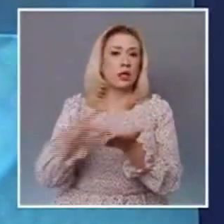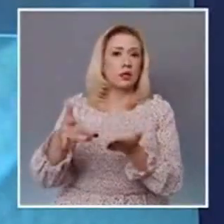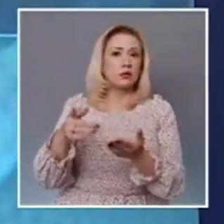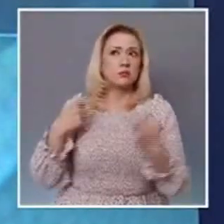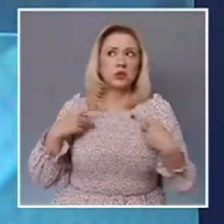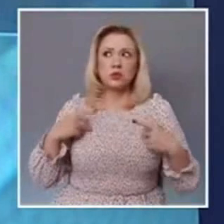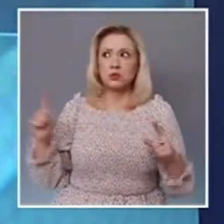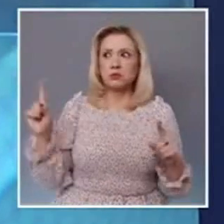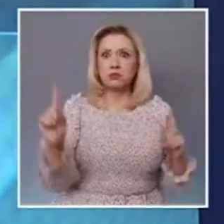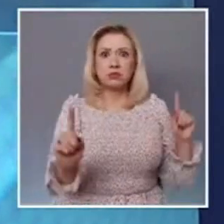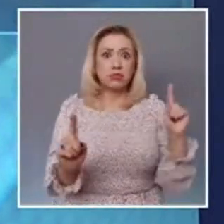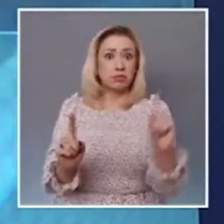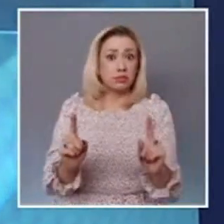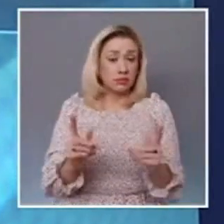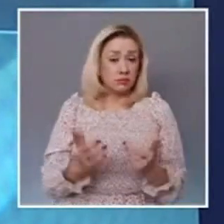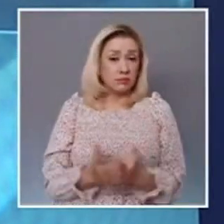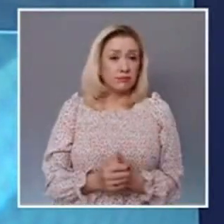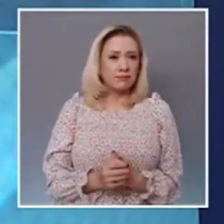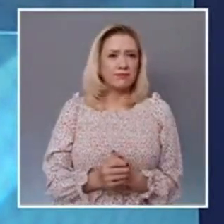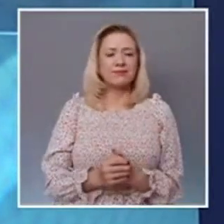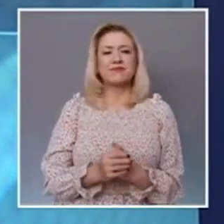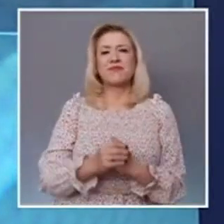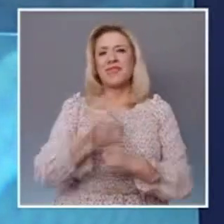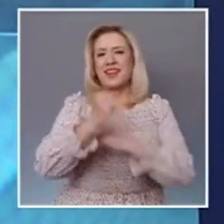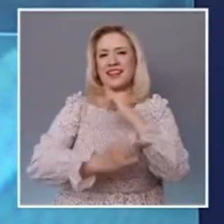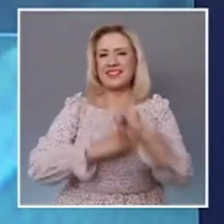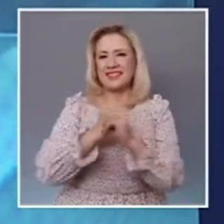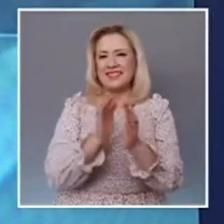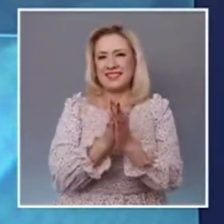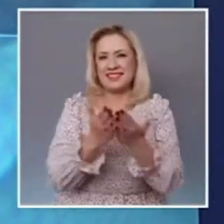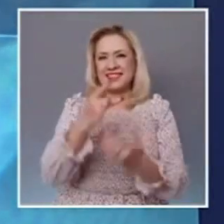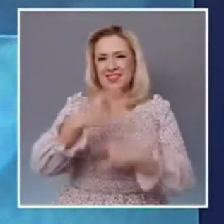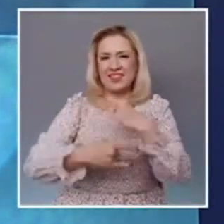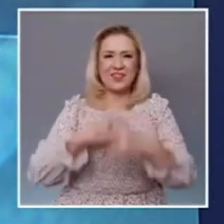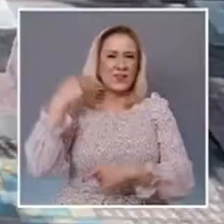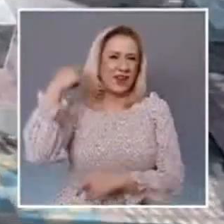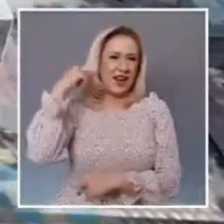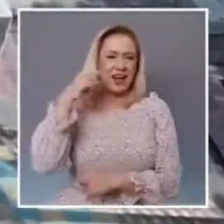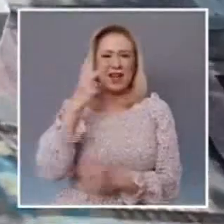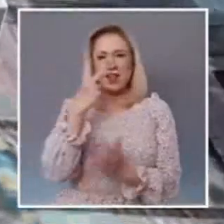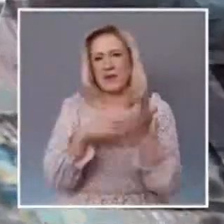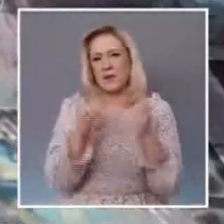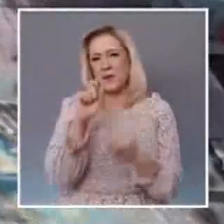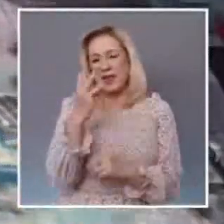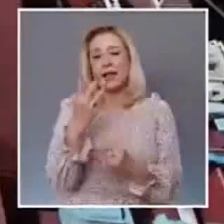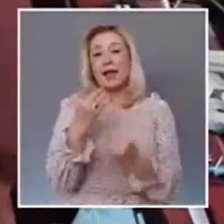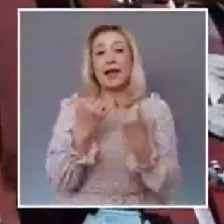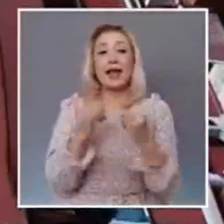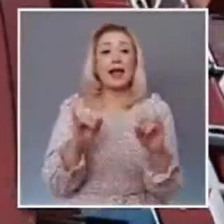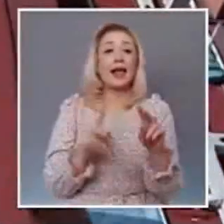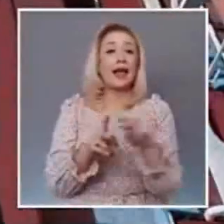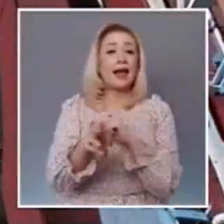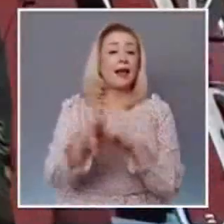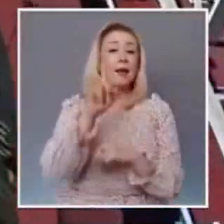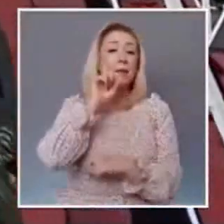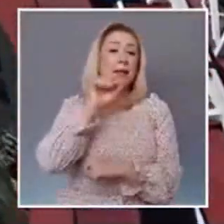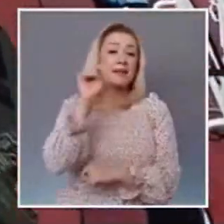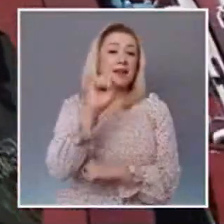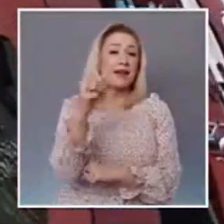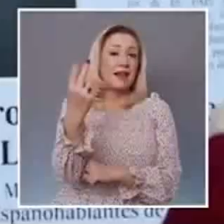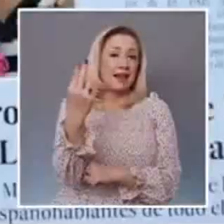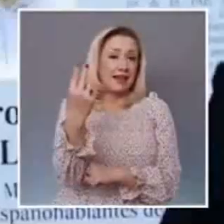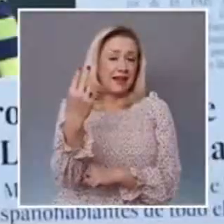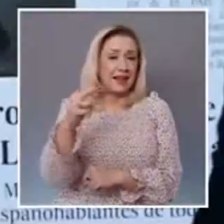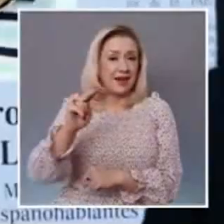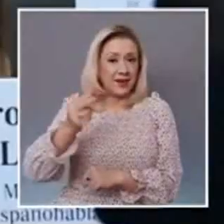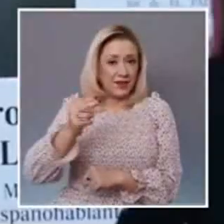Justamente la Feria Internacional del Libro de Guadalajara 2023 se inaugura formalmente este sábado 25 de noviembre. Este día se